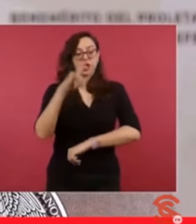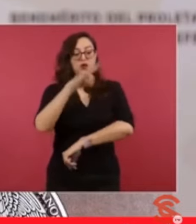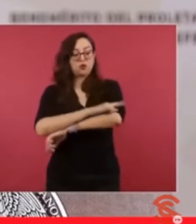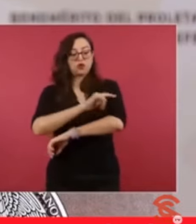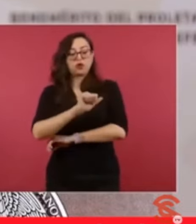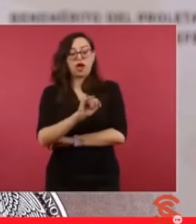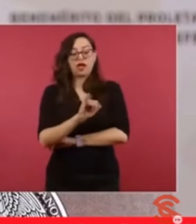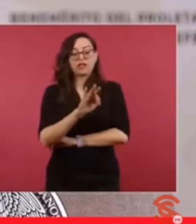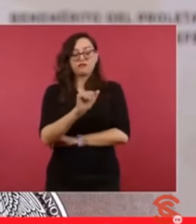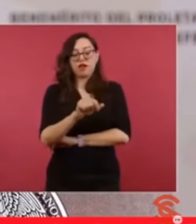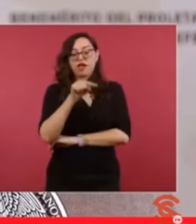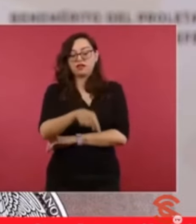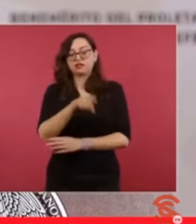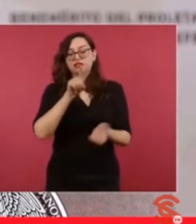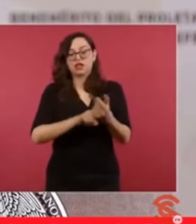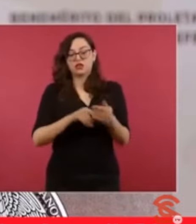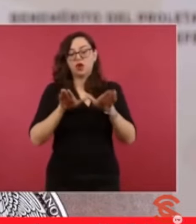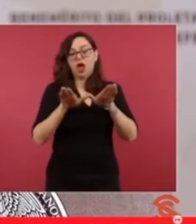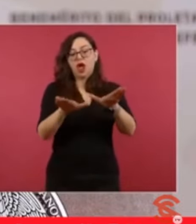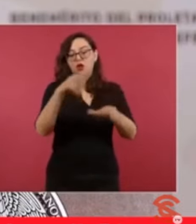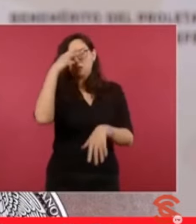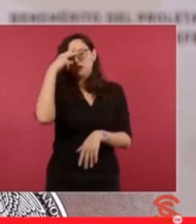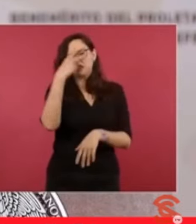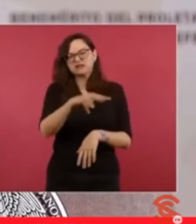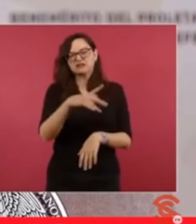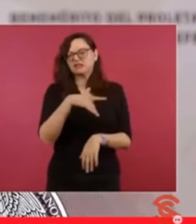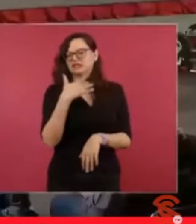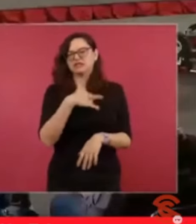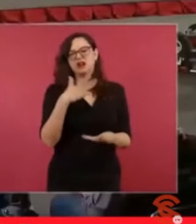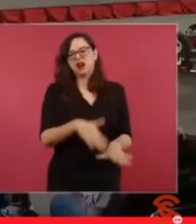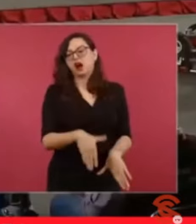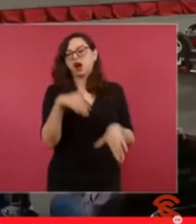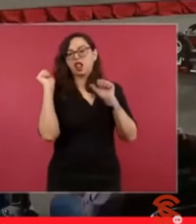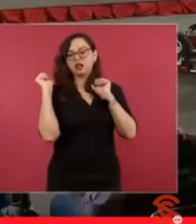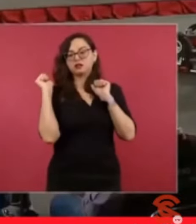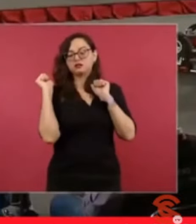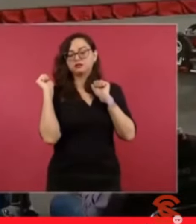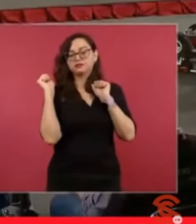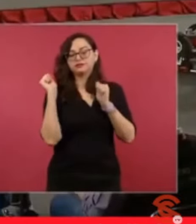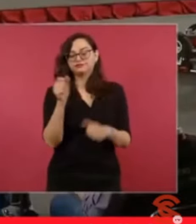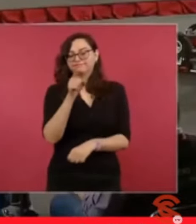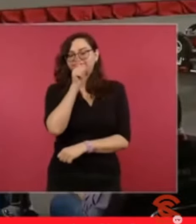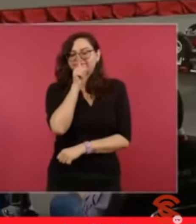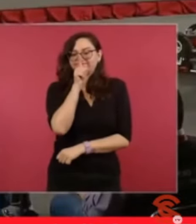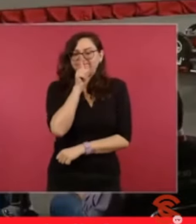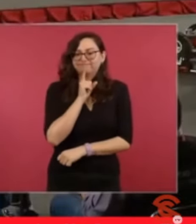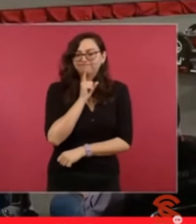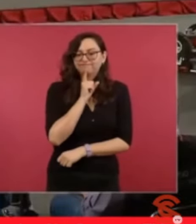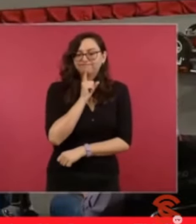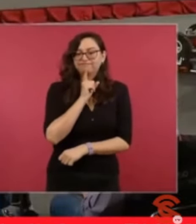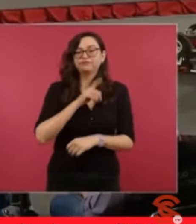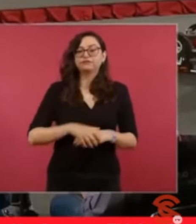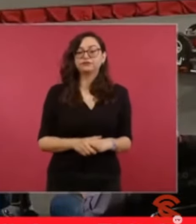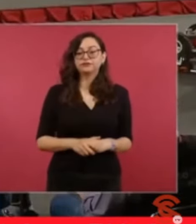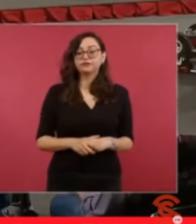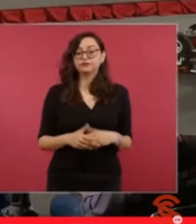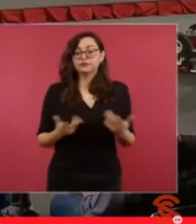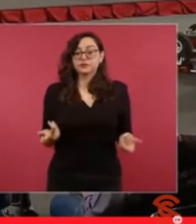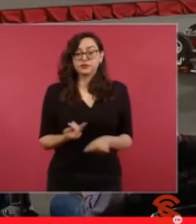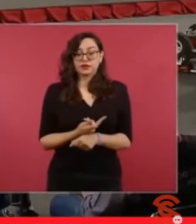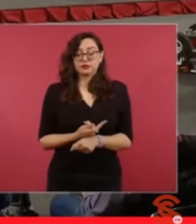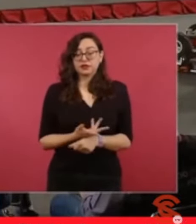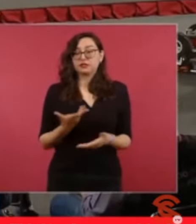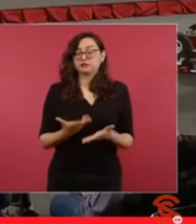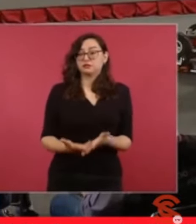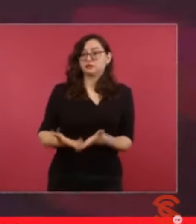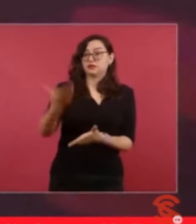el Aeropuerto Internacional Felipe Ángeles. Desde que se decidió cancelar el aeropuerto de Texcoco y se